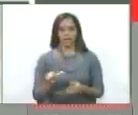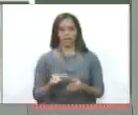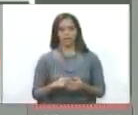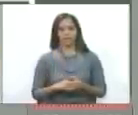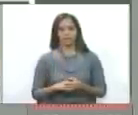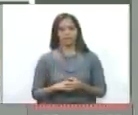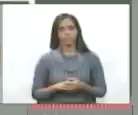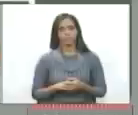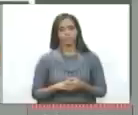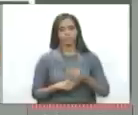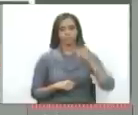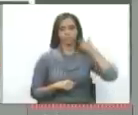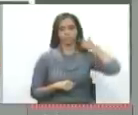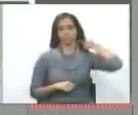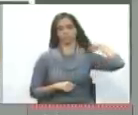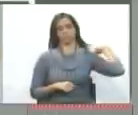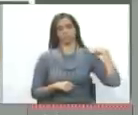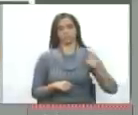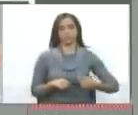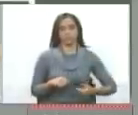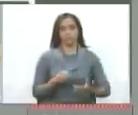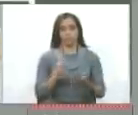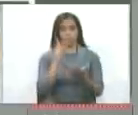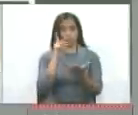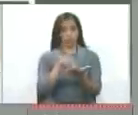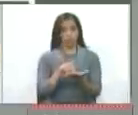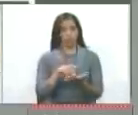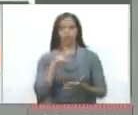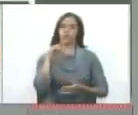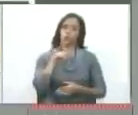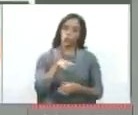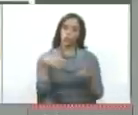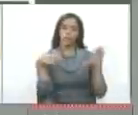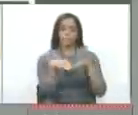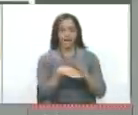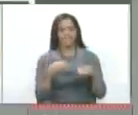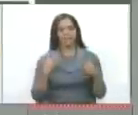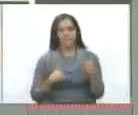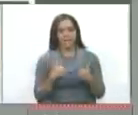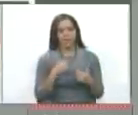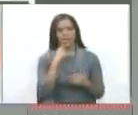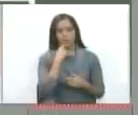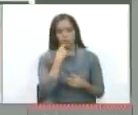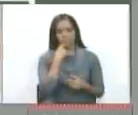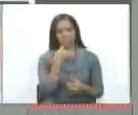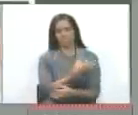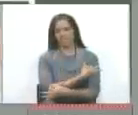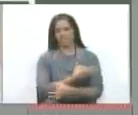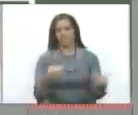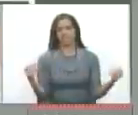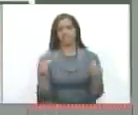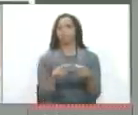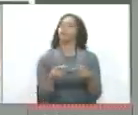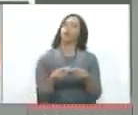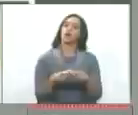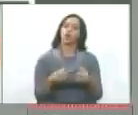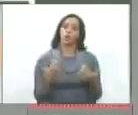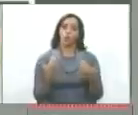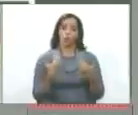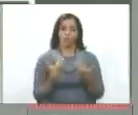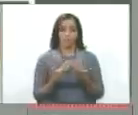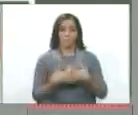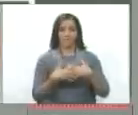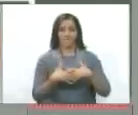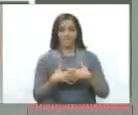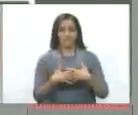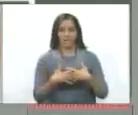Estuve en Moscú lunes, martes y miércoles. Extraordinarias reuniones con empresarios